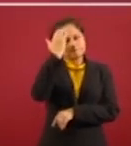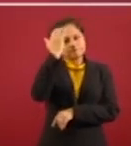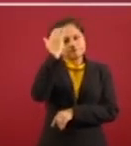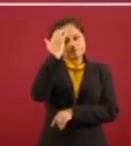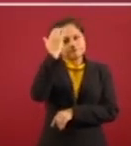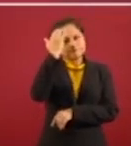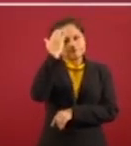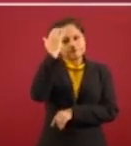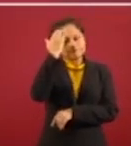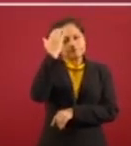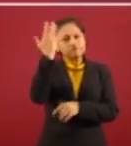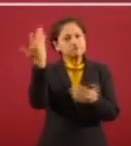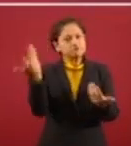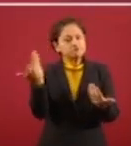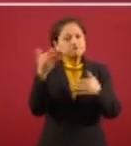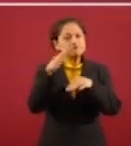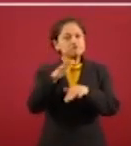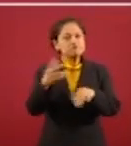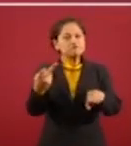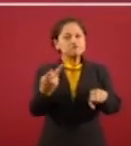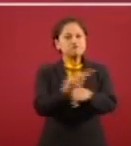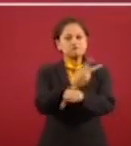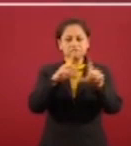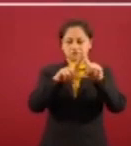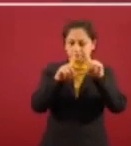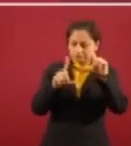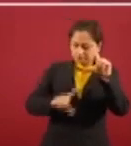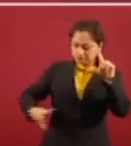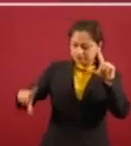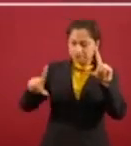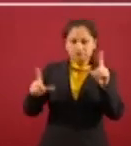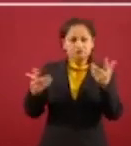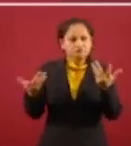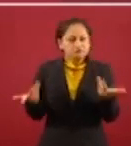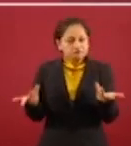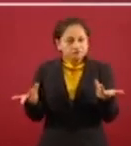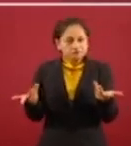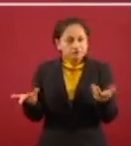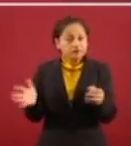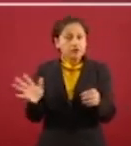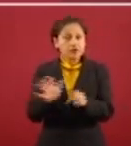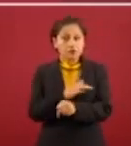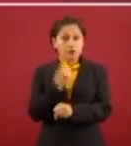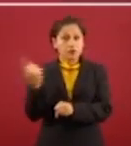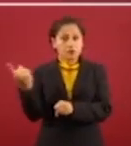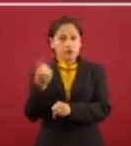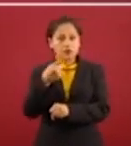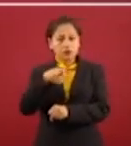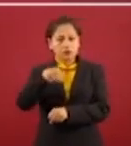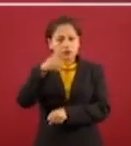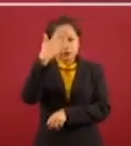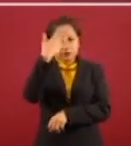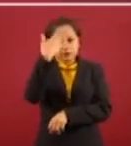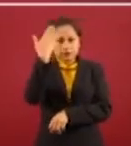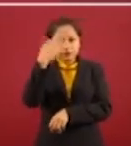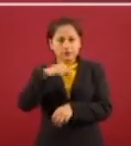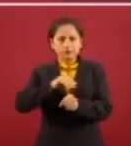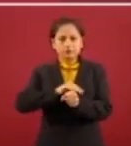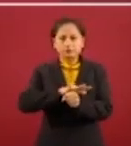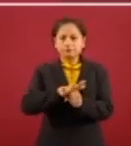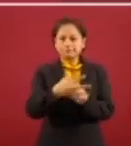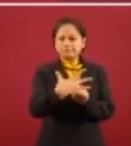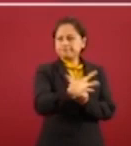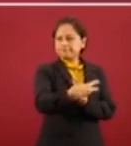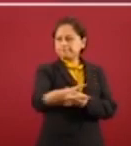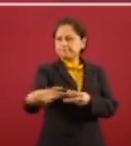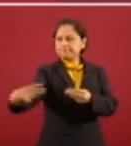al multiplicar la presencia militar en latinoamérica y el caribe durante la conferencia matutina de este jueves en el salón tesorería